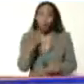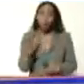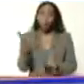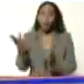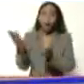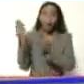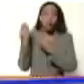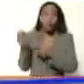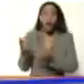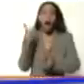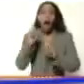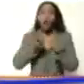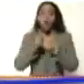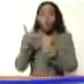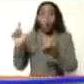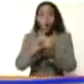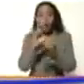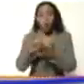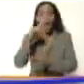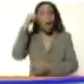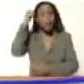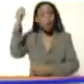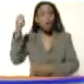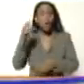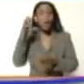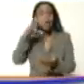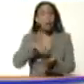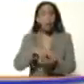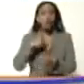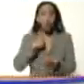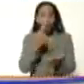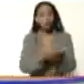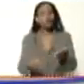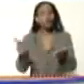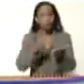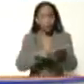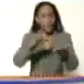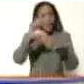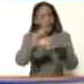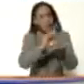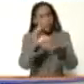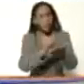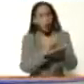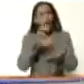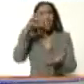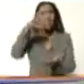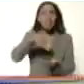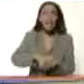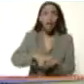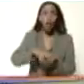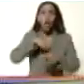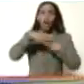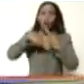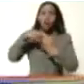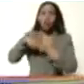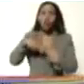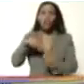conjunto de libros de la teoría del Estado. Estoy repasando el libro El Estado y la Revolución de Lenin